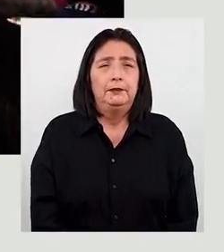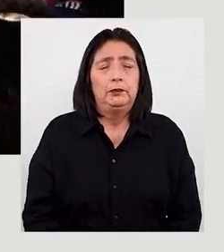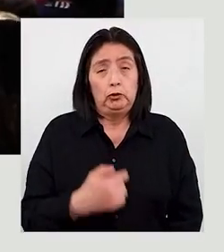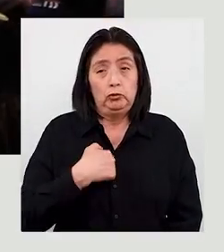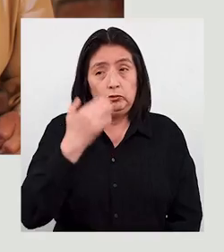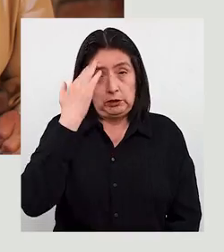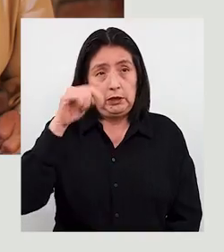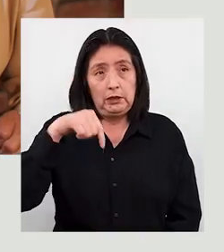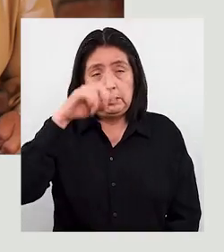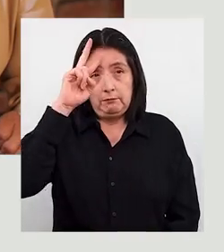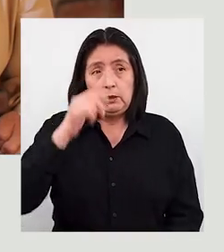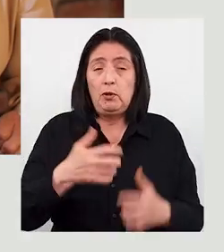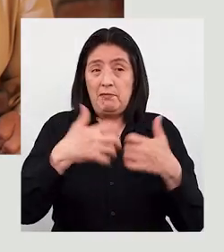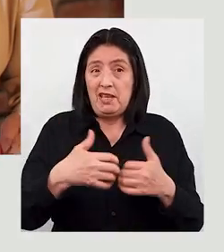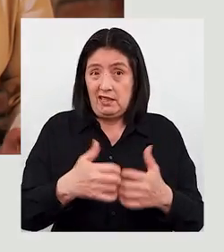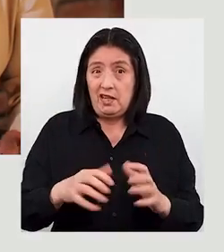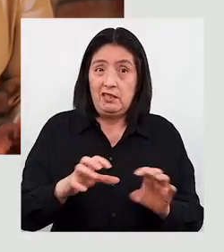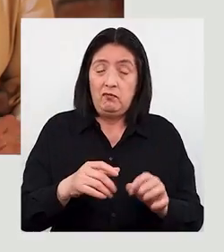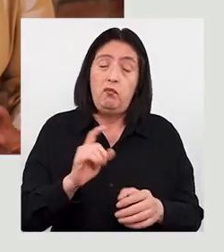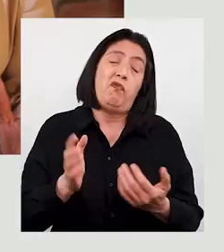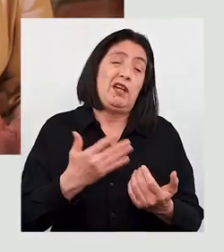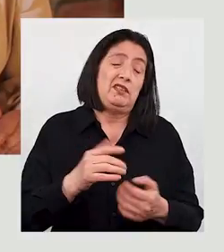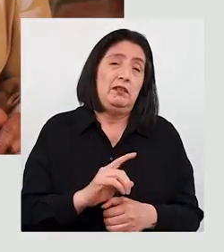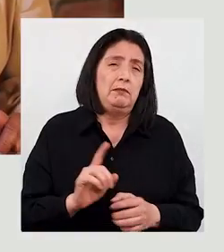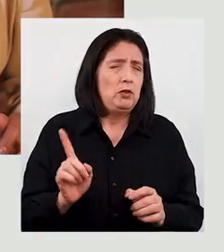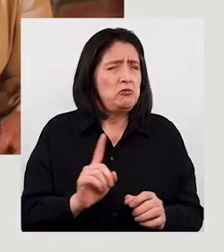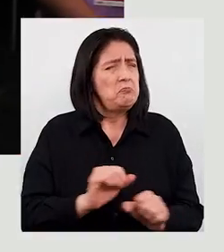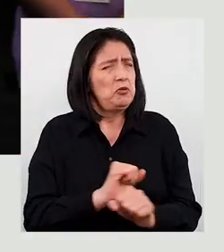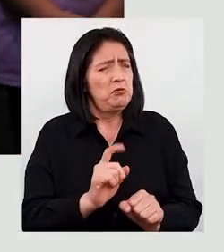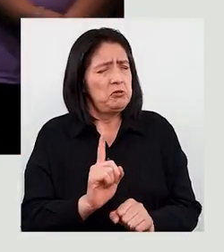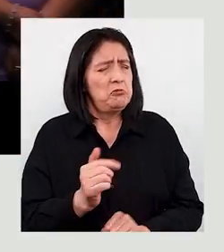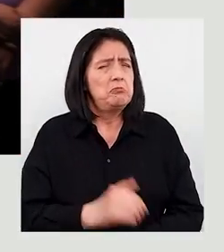Yo sé que en Perú hacer empresa no es fácil, pero no imposible.